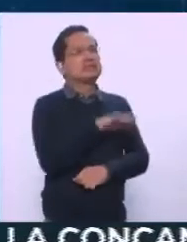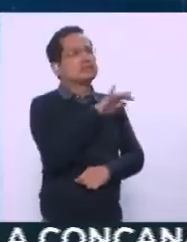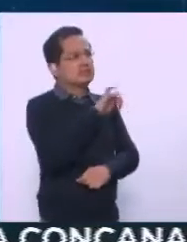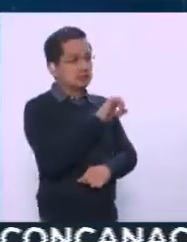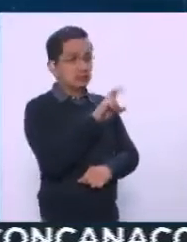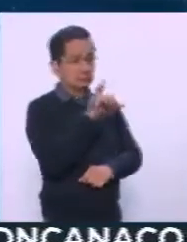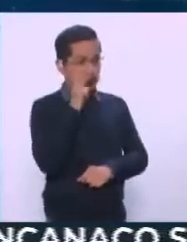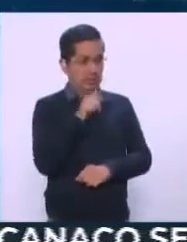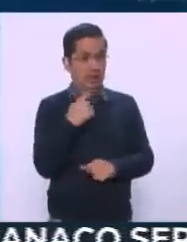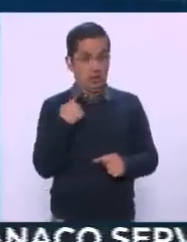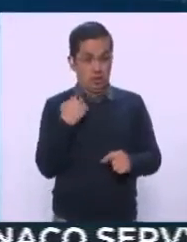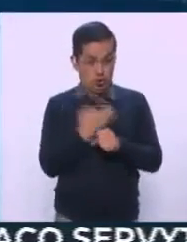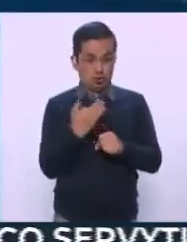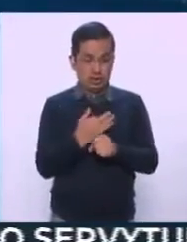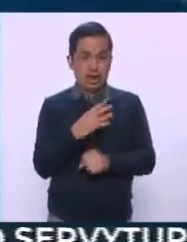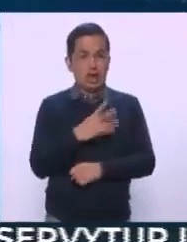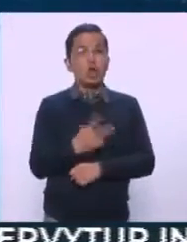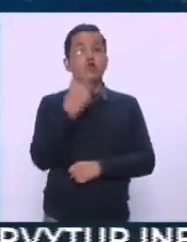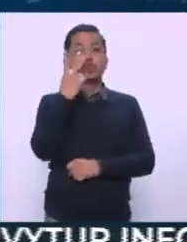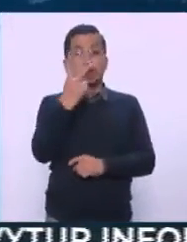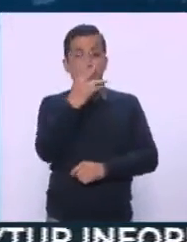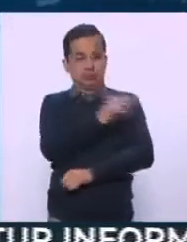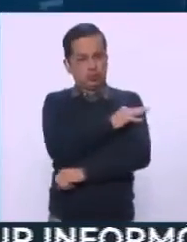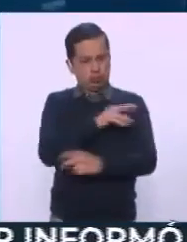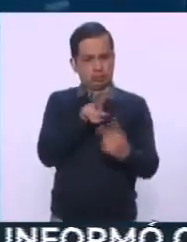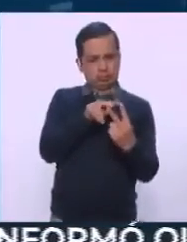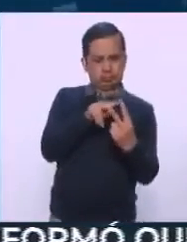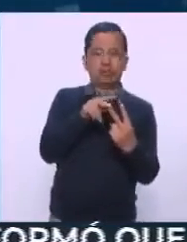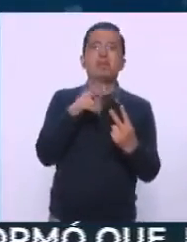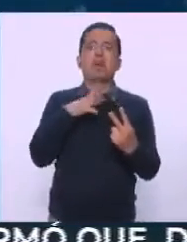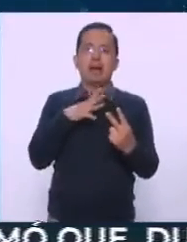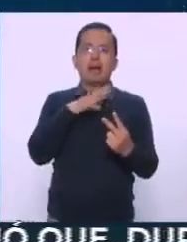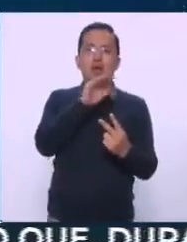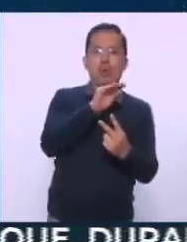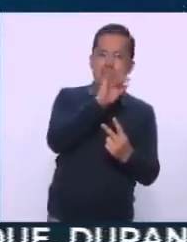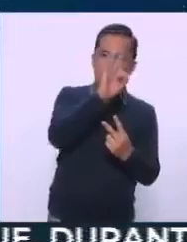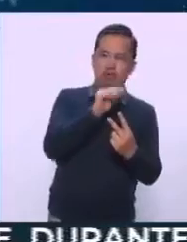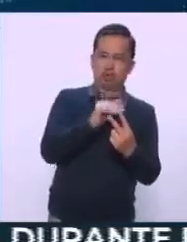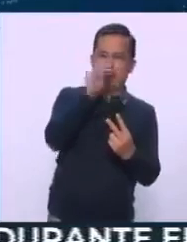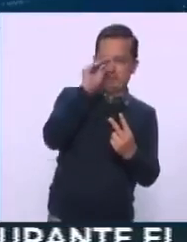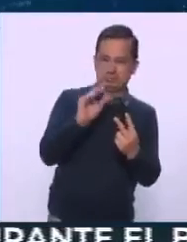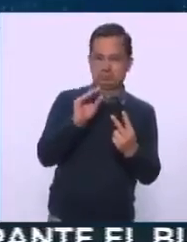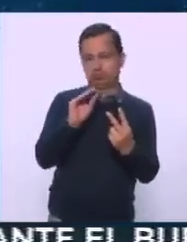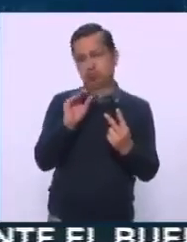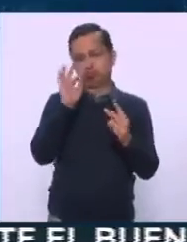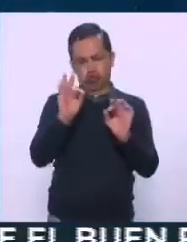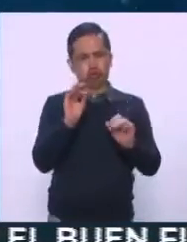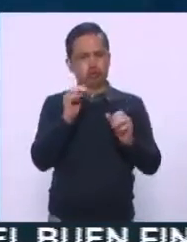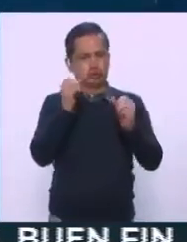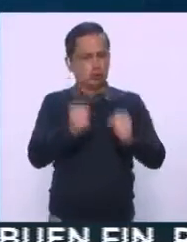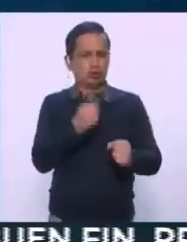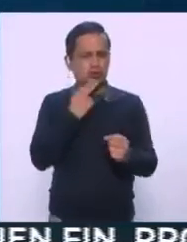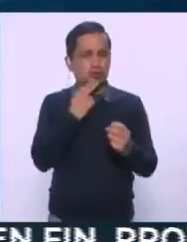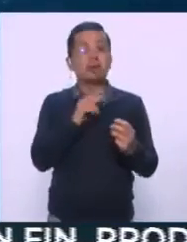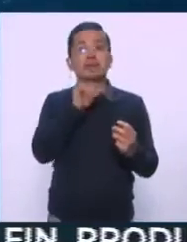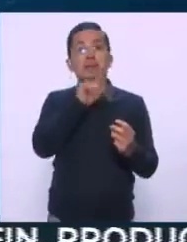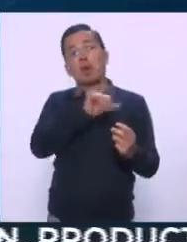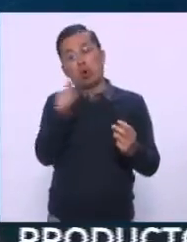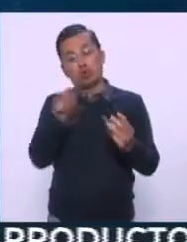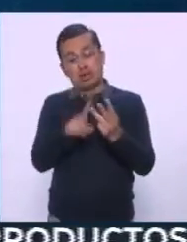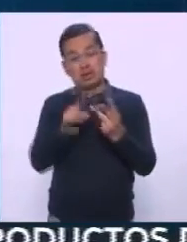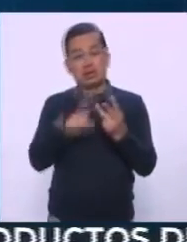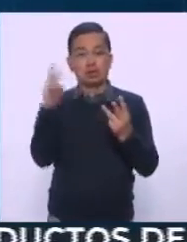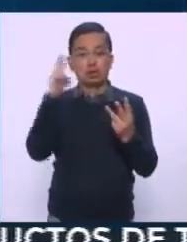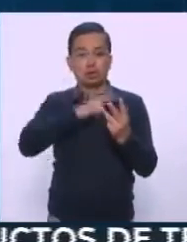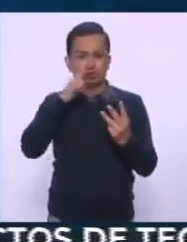2 vacunas con efectividad arriba del 90%, porque hay una tercera que es la rusa, y hay algunos gobiernos que han apostado